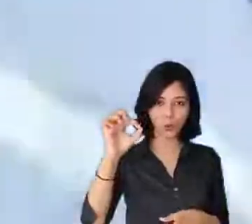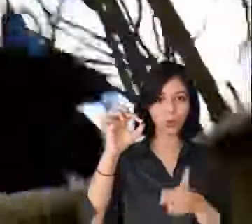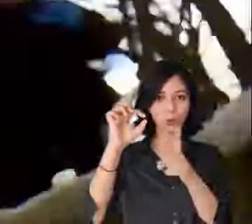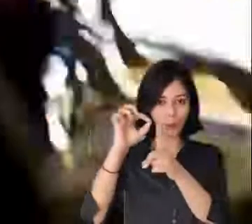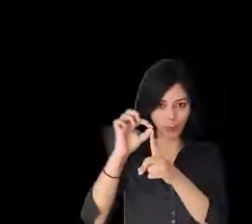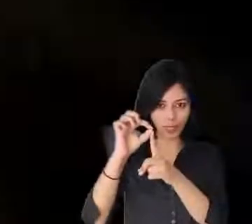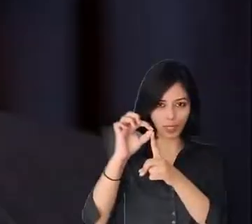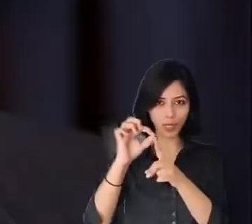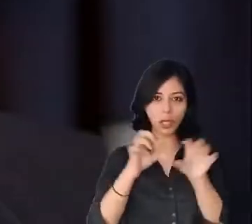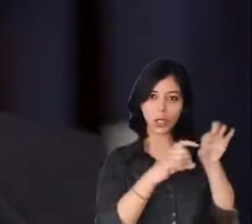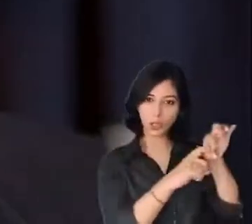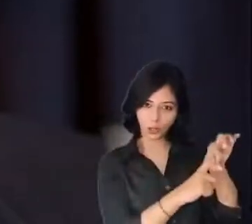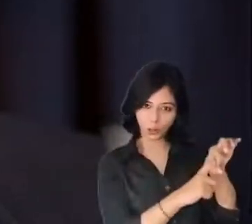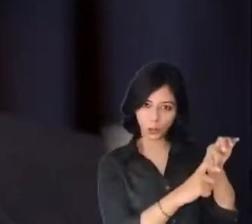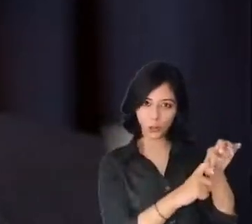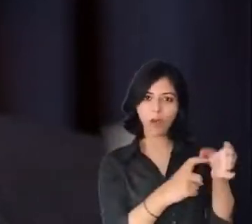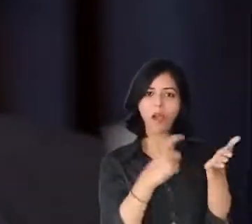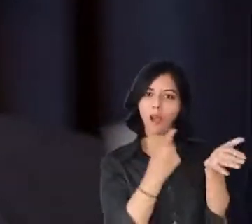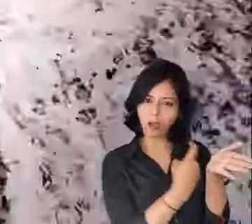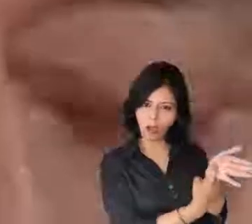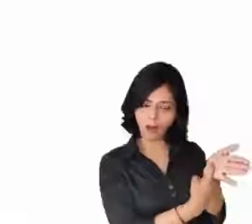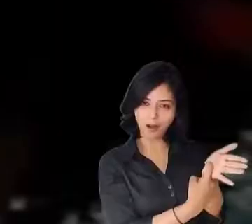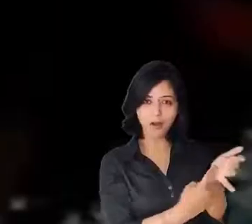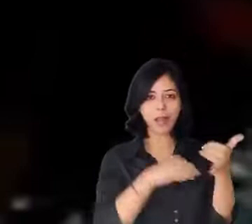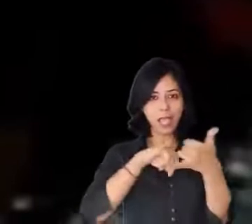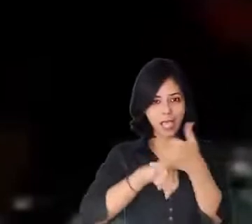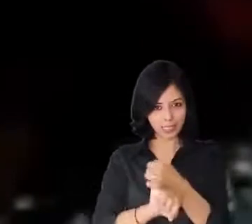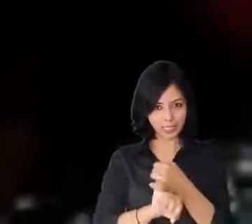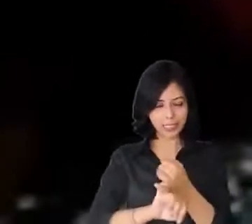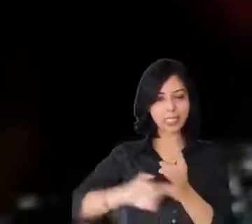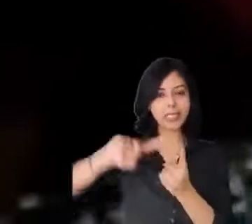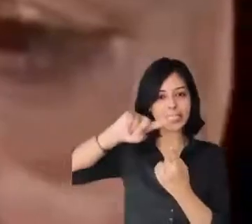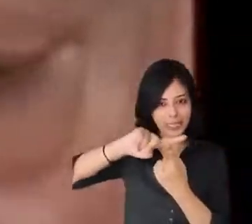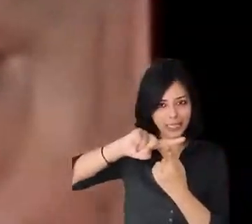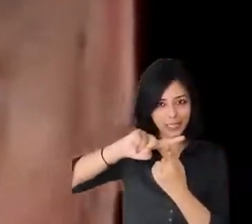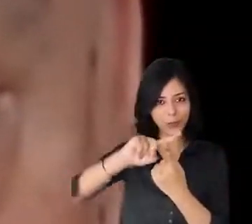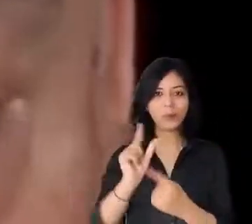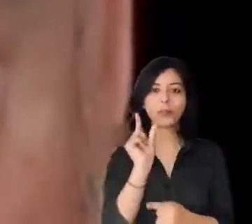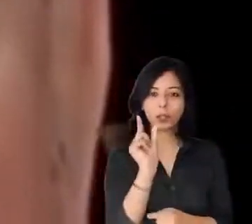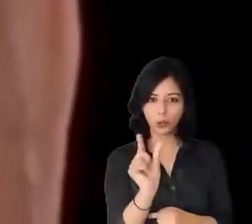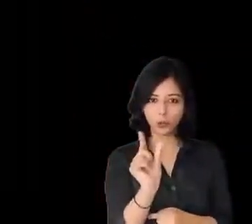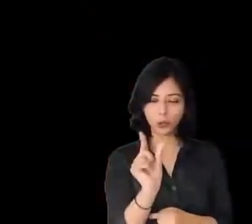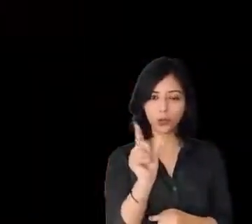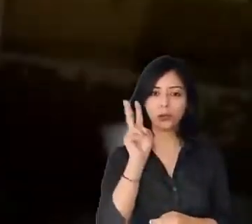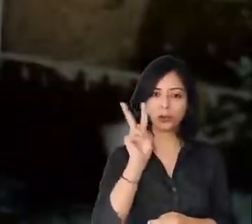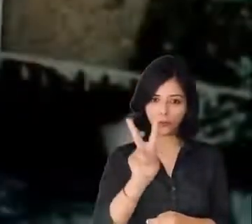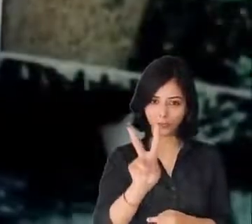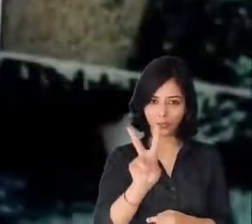No tenía ropa. Tenía una sábana verde encima y había quedado trabada con alguna cosa.